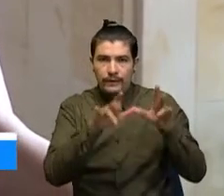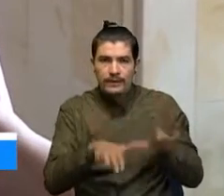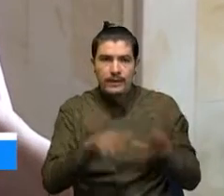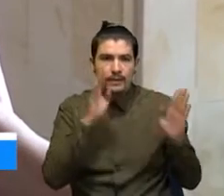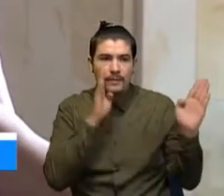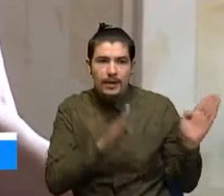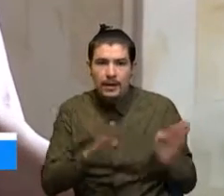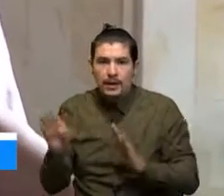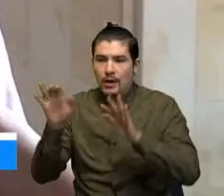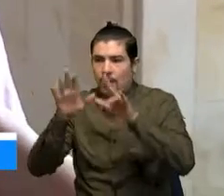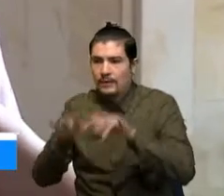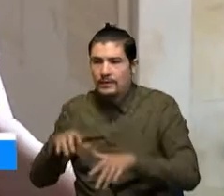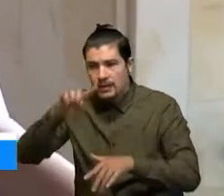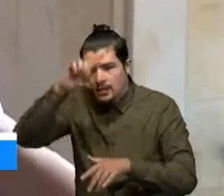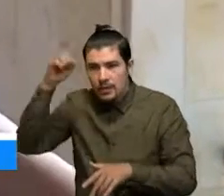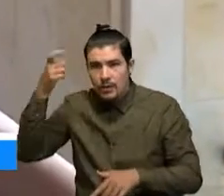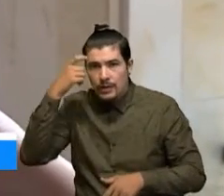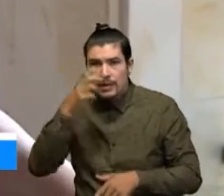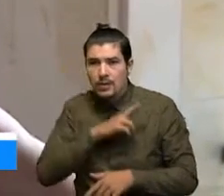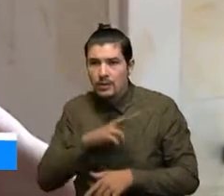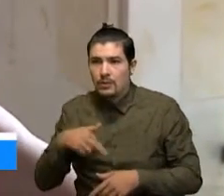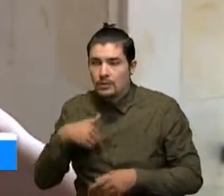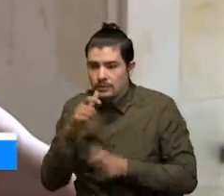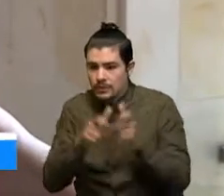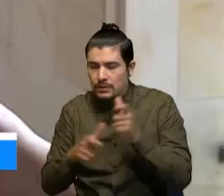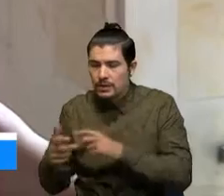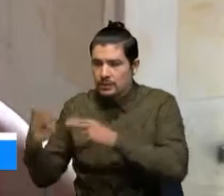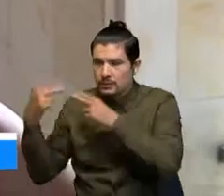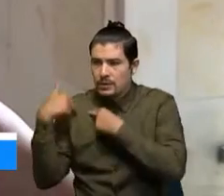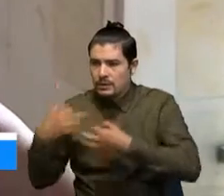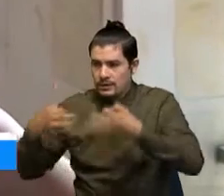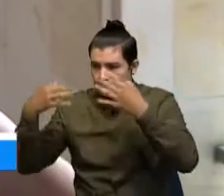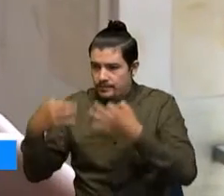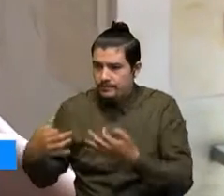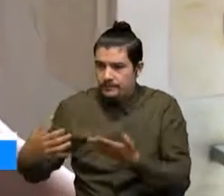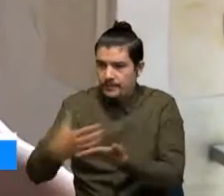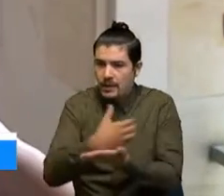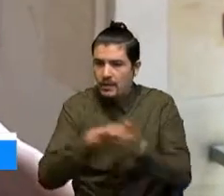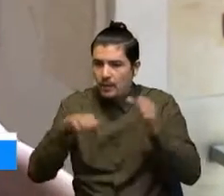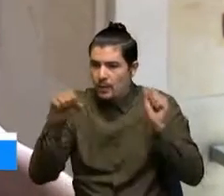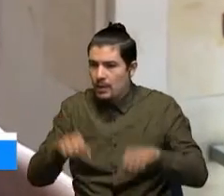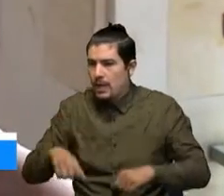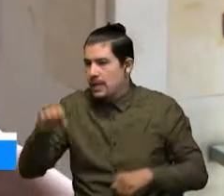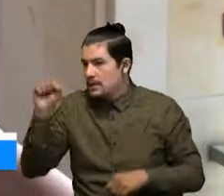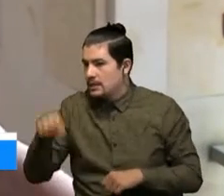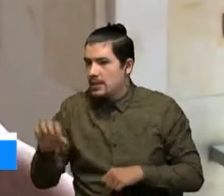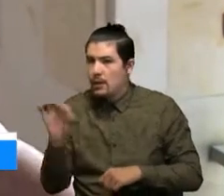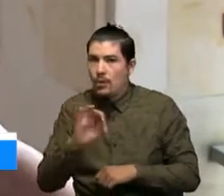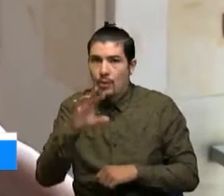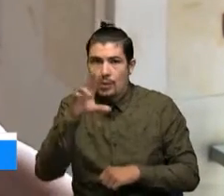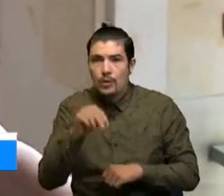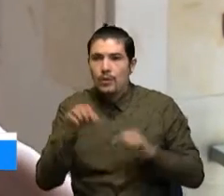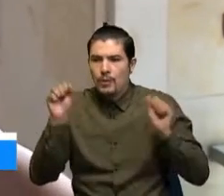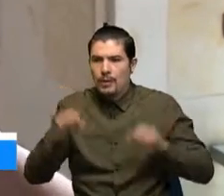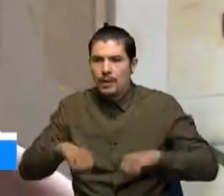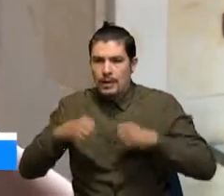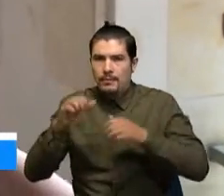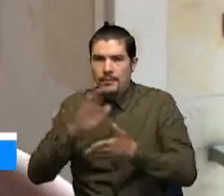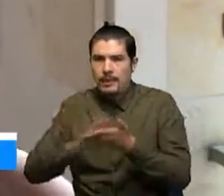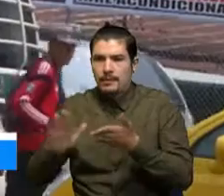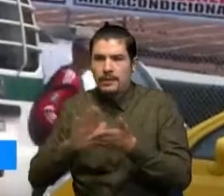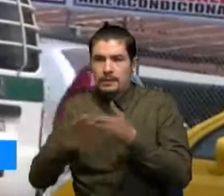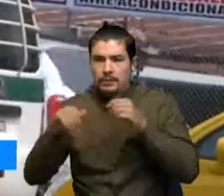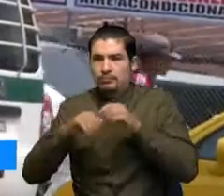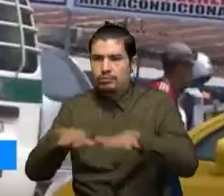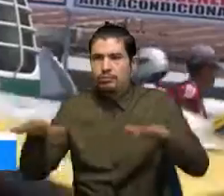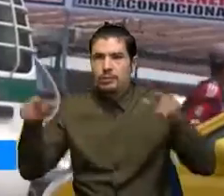y la oficina de gobierno, que somos las personas encargadas de poder dar el sí o el no para poder desplegar esas vallas de